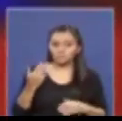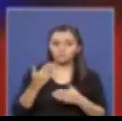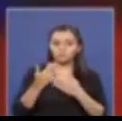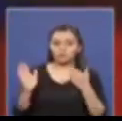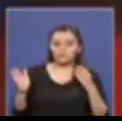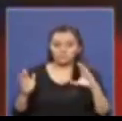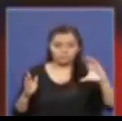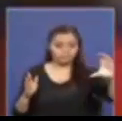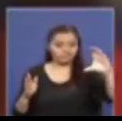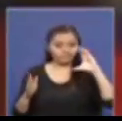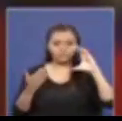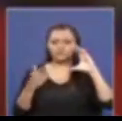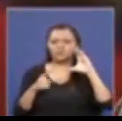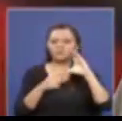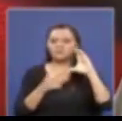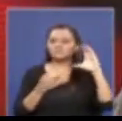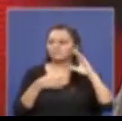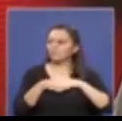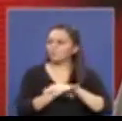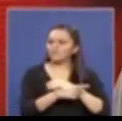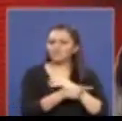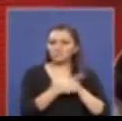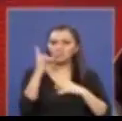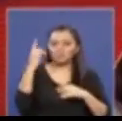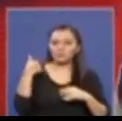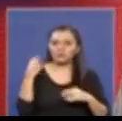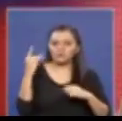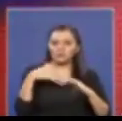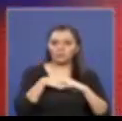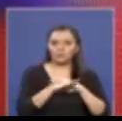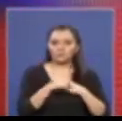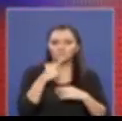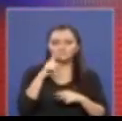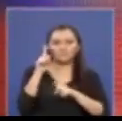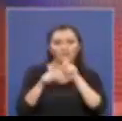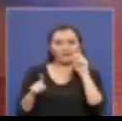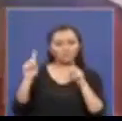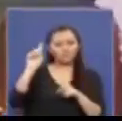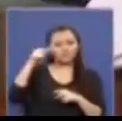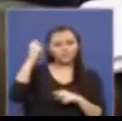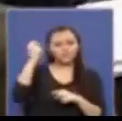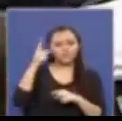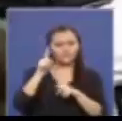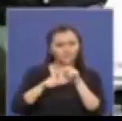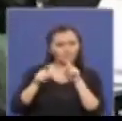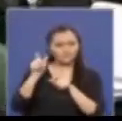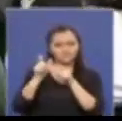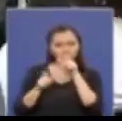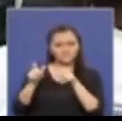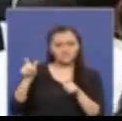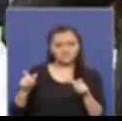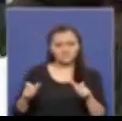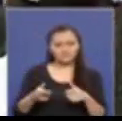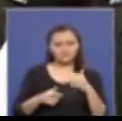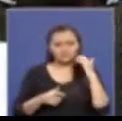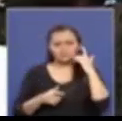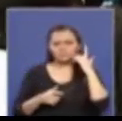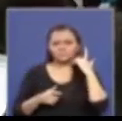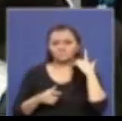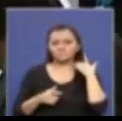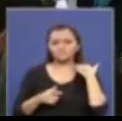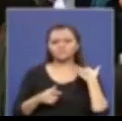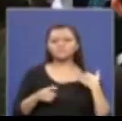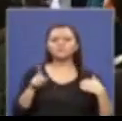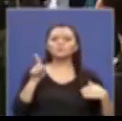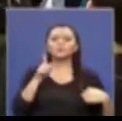fiscales y por eso pudo acumular reservas, porque esa es otra cosa que no entienden los neoliberaloides, ¿no? Es como un